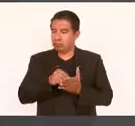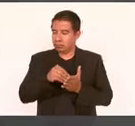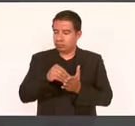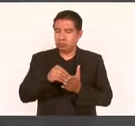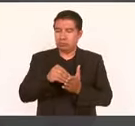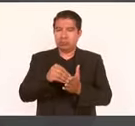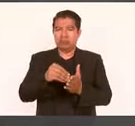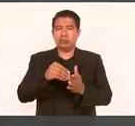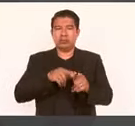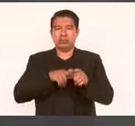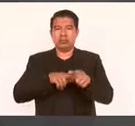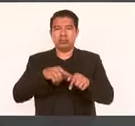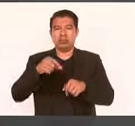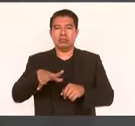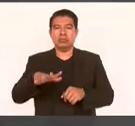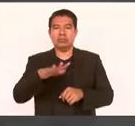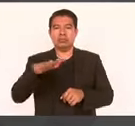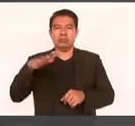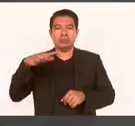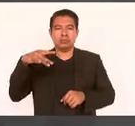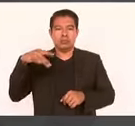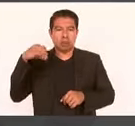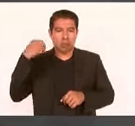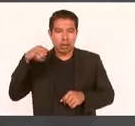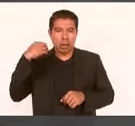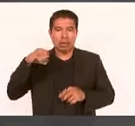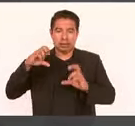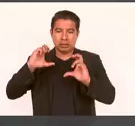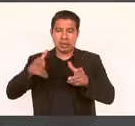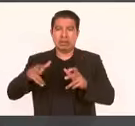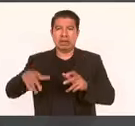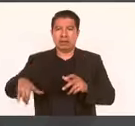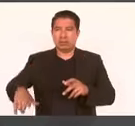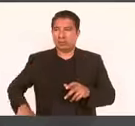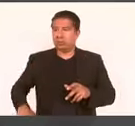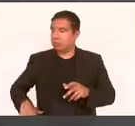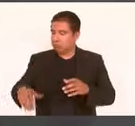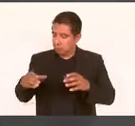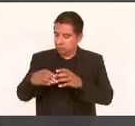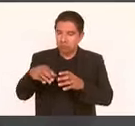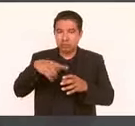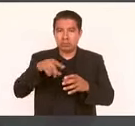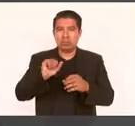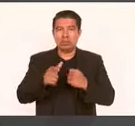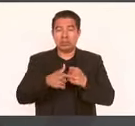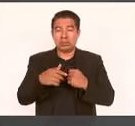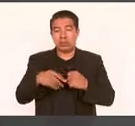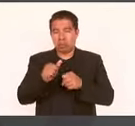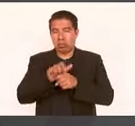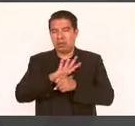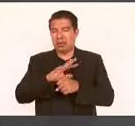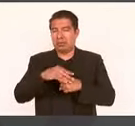con los gobernadores de Oaxaca, de Chiapas, con la jefa de gobierno. Nos alejó un poquito el COVID, pero ya andamos